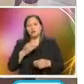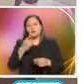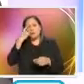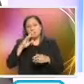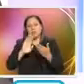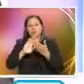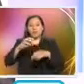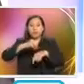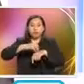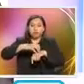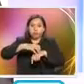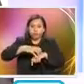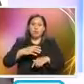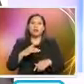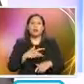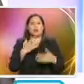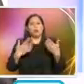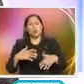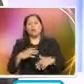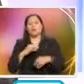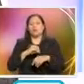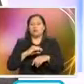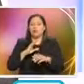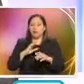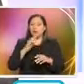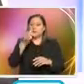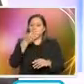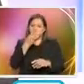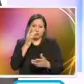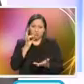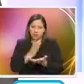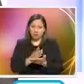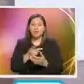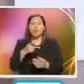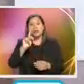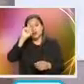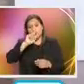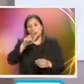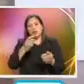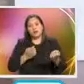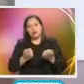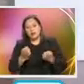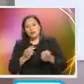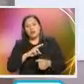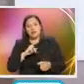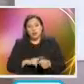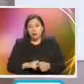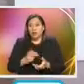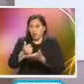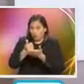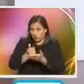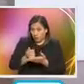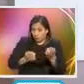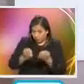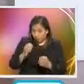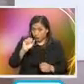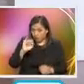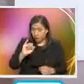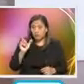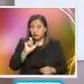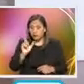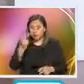inflamatorio, para quitar el dolor y obviamente las recomendaciones de actividad física. ¿sí? O sea, sí nos ayuda, entonces ya en algún momento